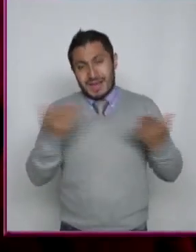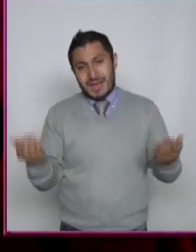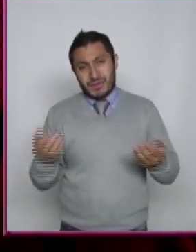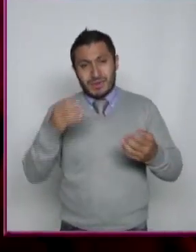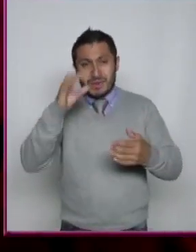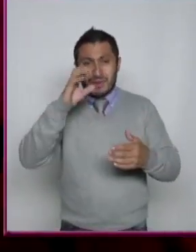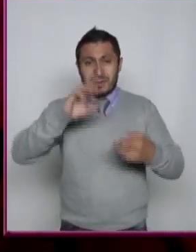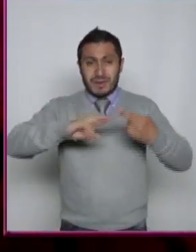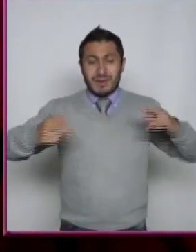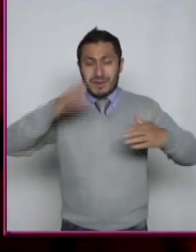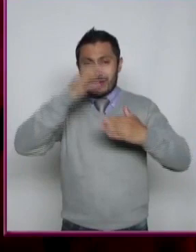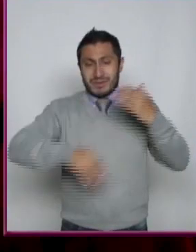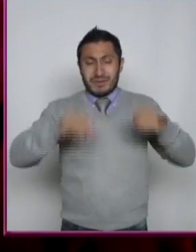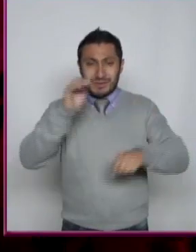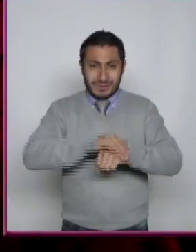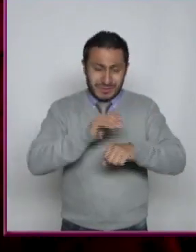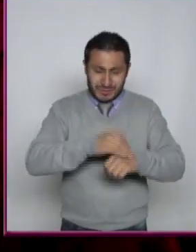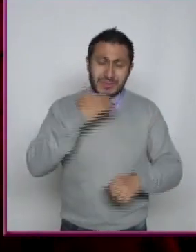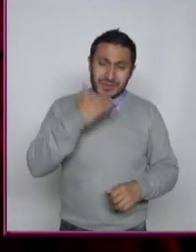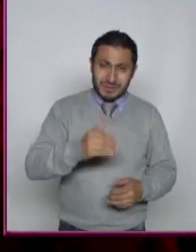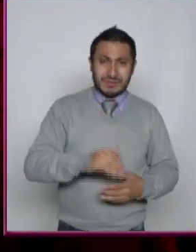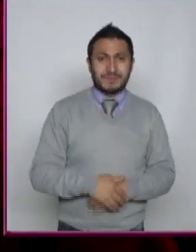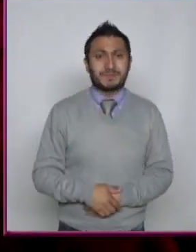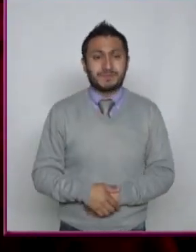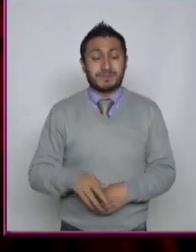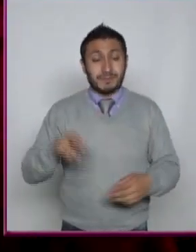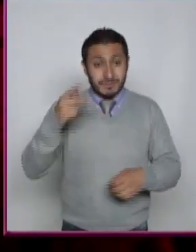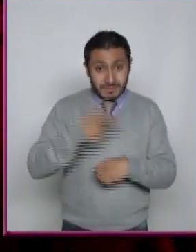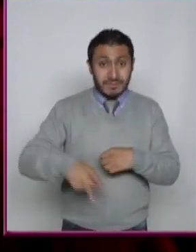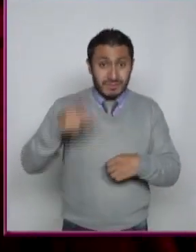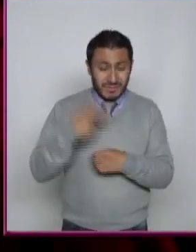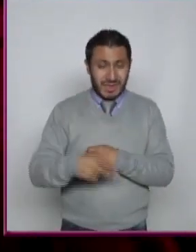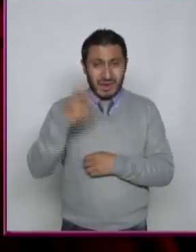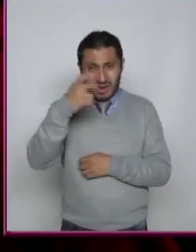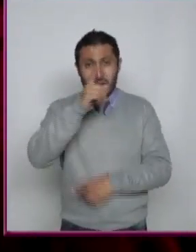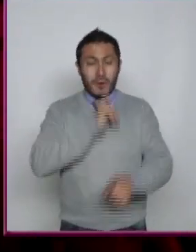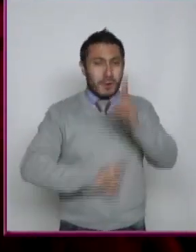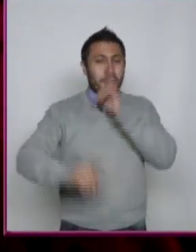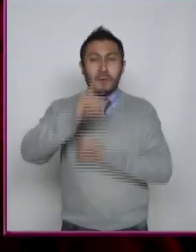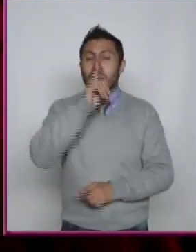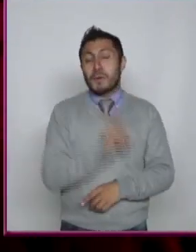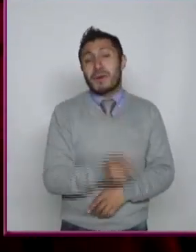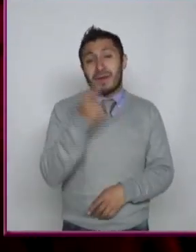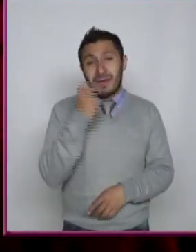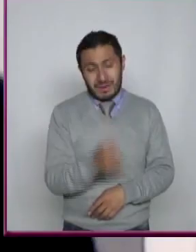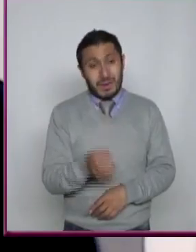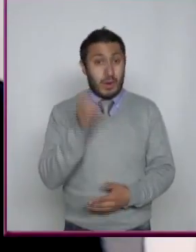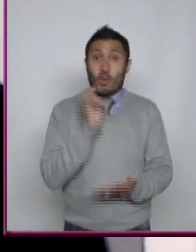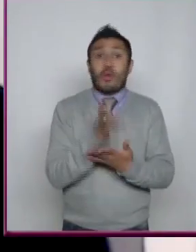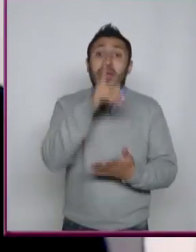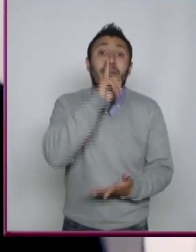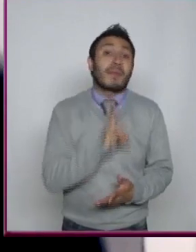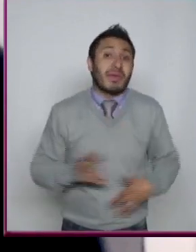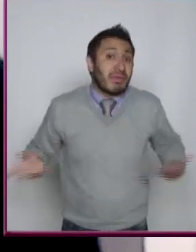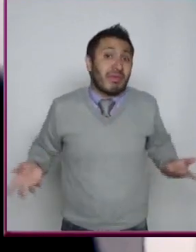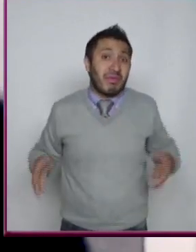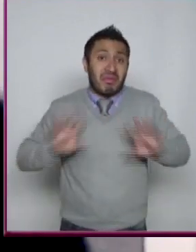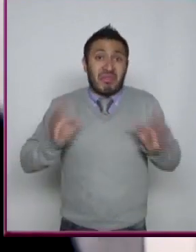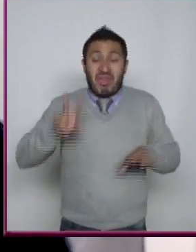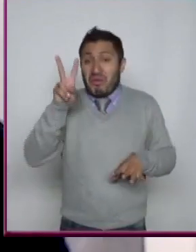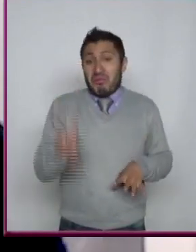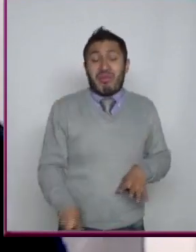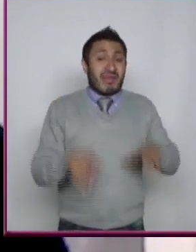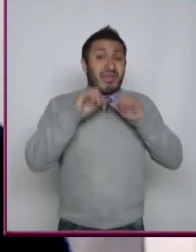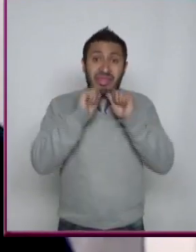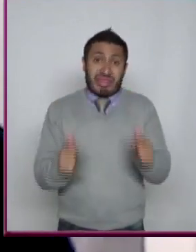ya no puede ser, ¿no? Y el riesgo de tener todos estos mitos es precisamente que son mitos, no son reales, nada